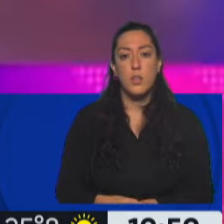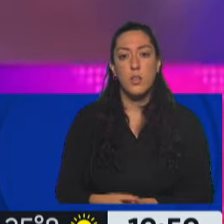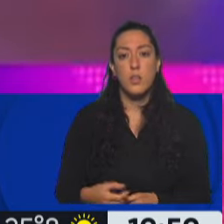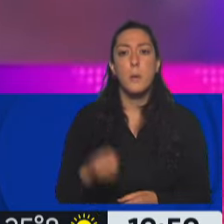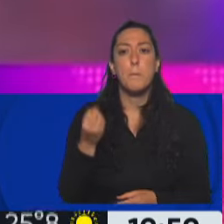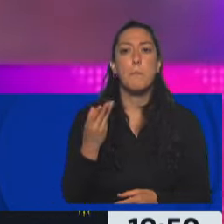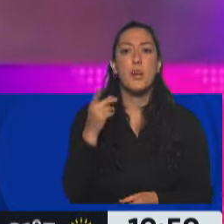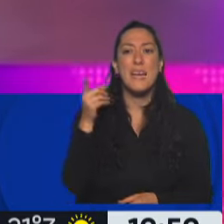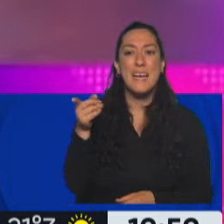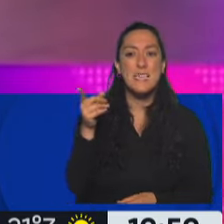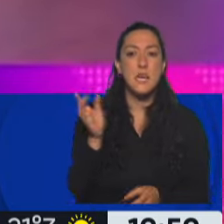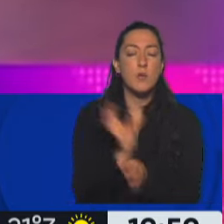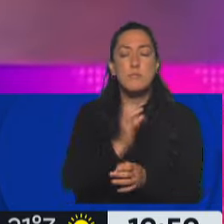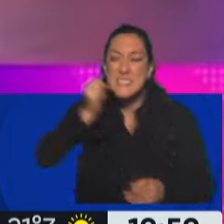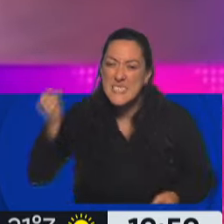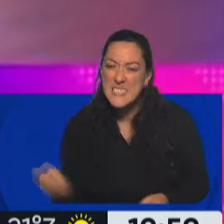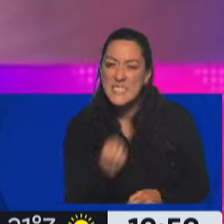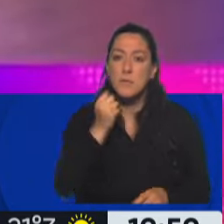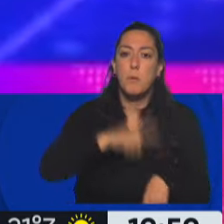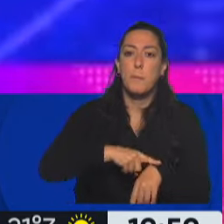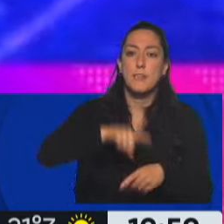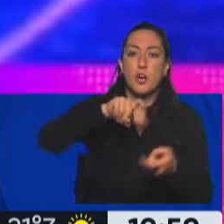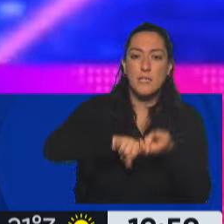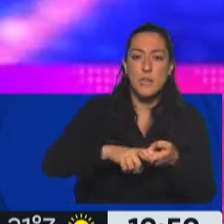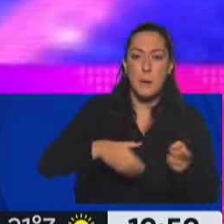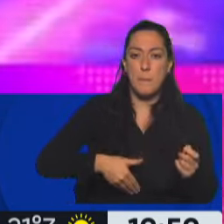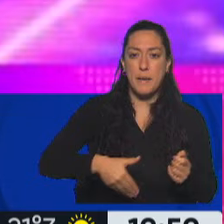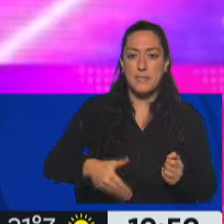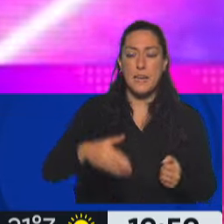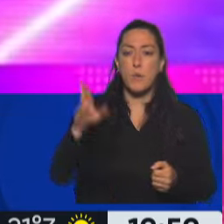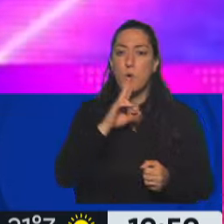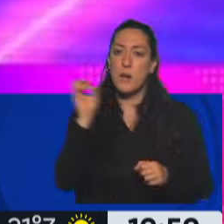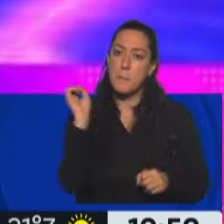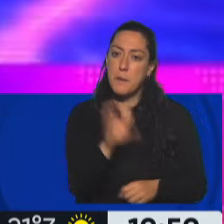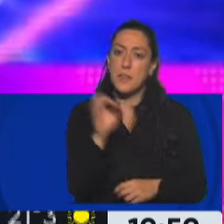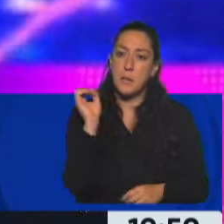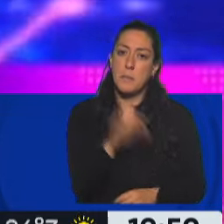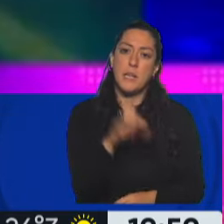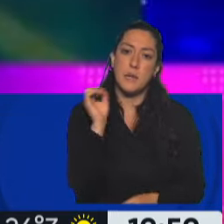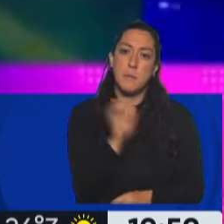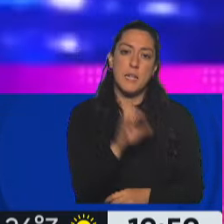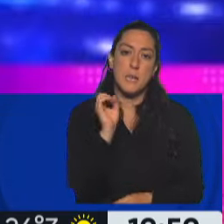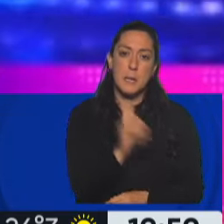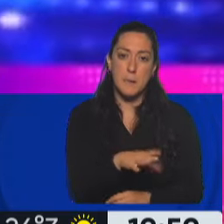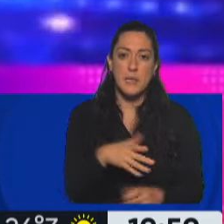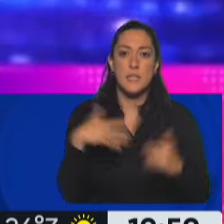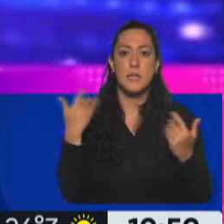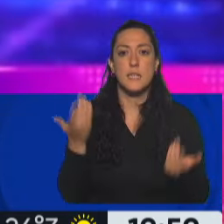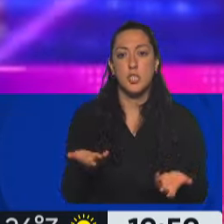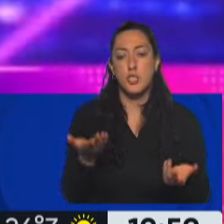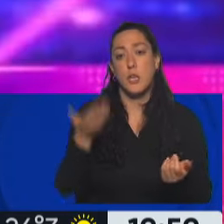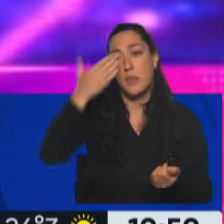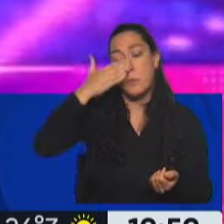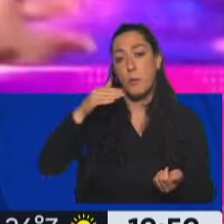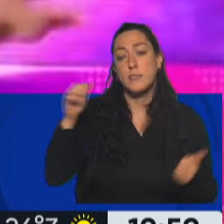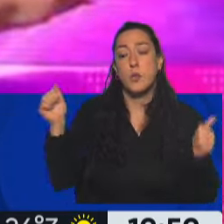de ella había una obsesión, ¿viste? Que cuando yo estaba casada, embarazada, ella mensaje. Entonces, bueno, nada. Después si pasó